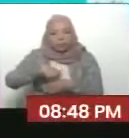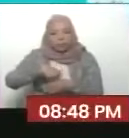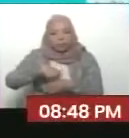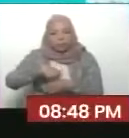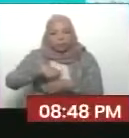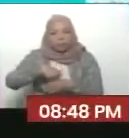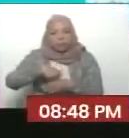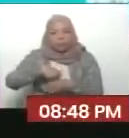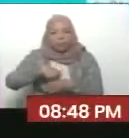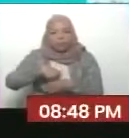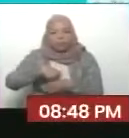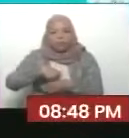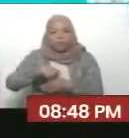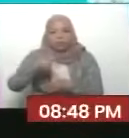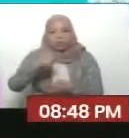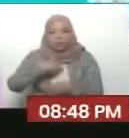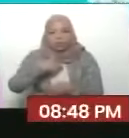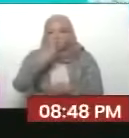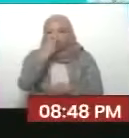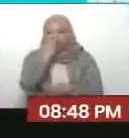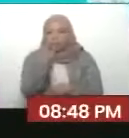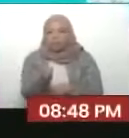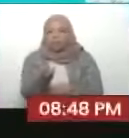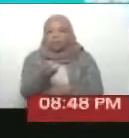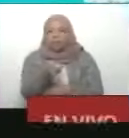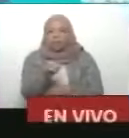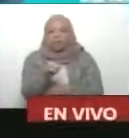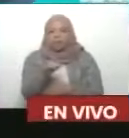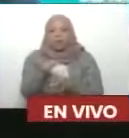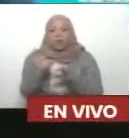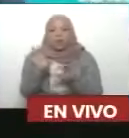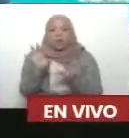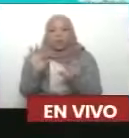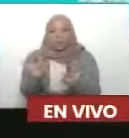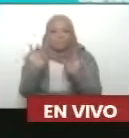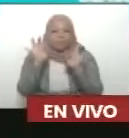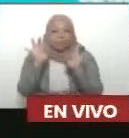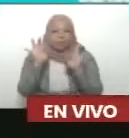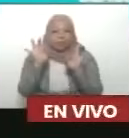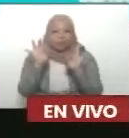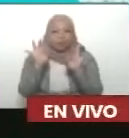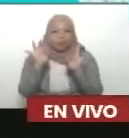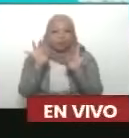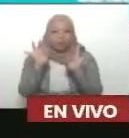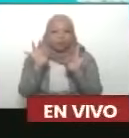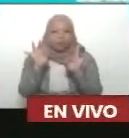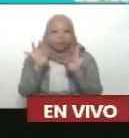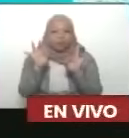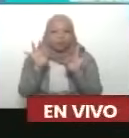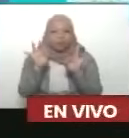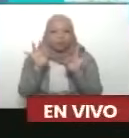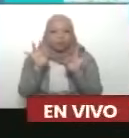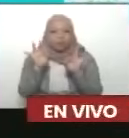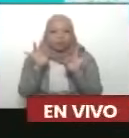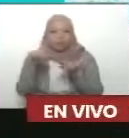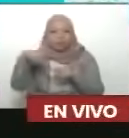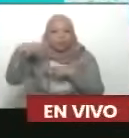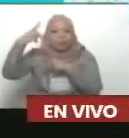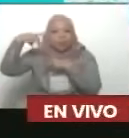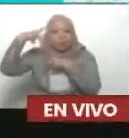¿Ah? Yo voy a invitar, tengo unos invitados muy especiales. Tengo a una TikToker,